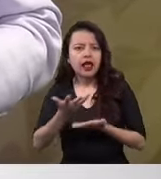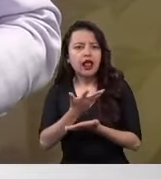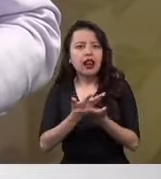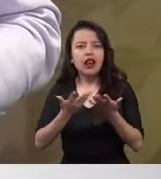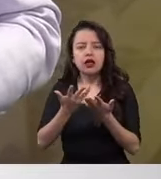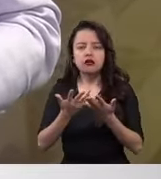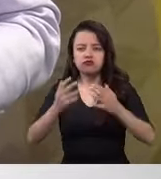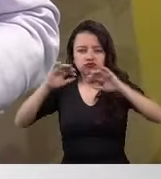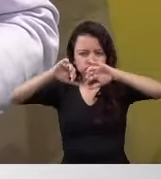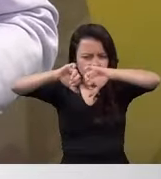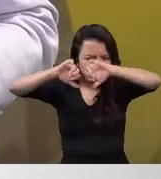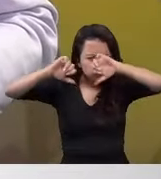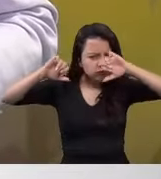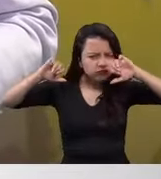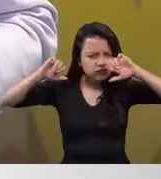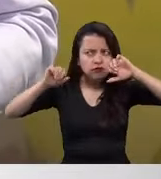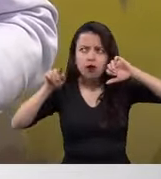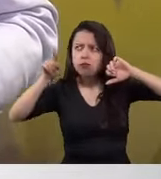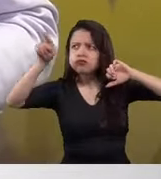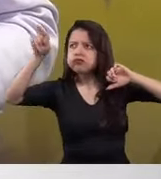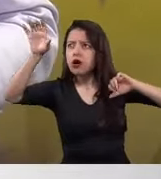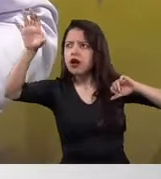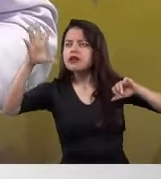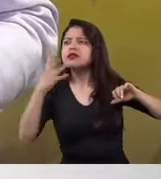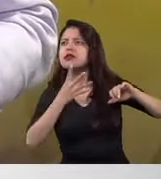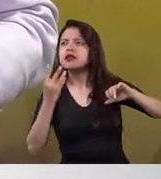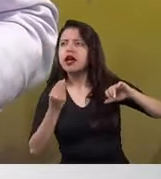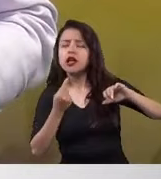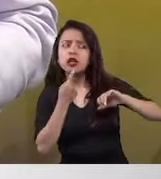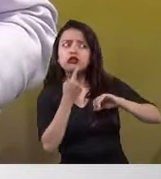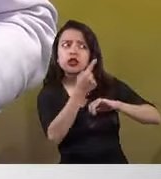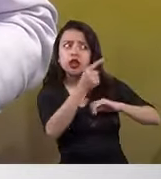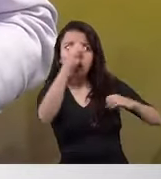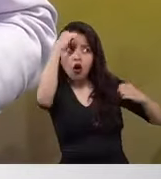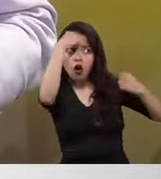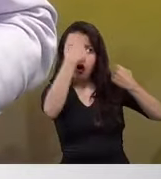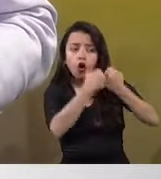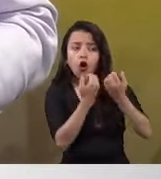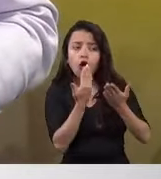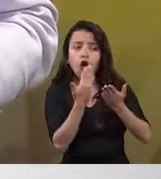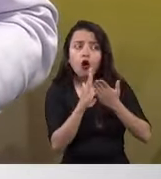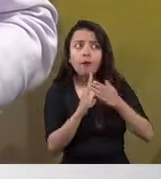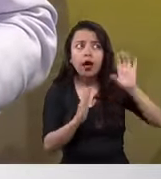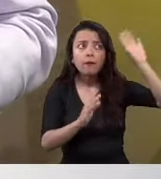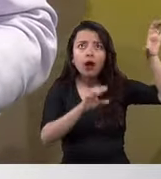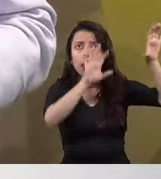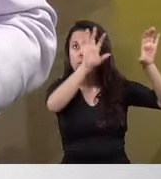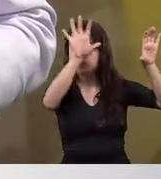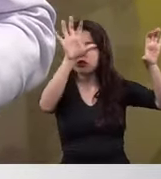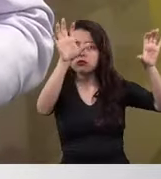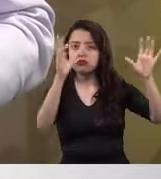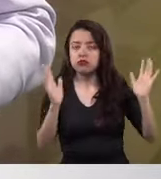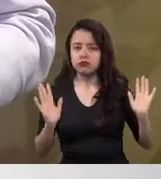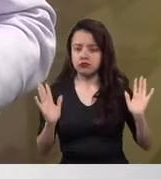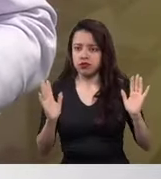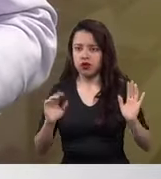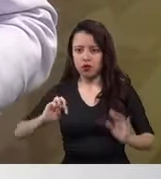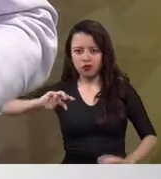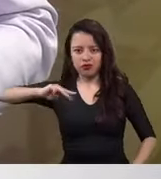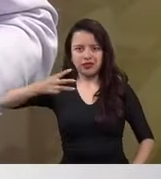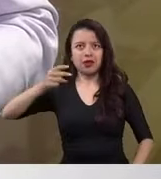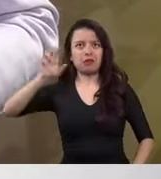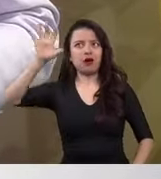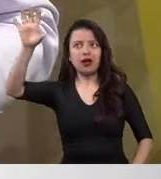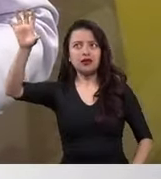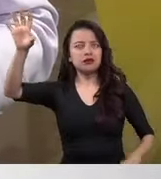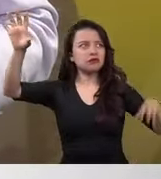revelación que se hizo desde Israel, diciendo que había sido una compra legal entre dos gobiernos, pero no contábamos con que en esta historia estuviese un tercer país, que era Estados